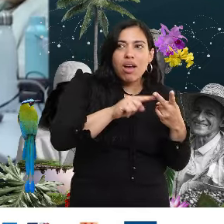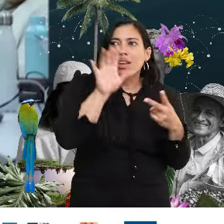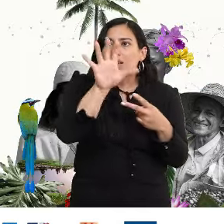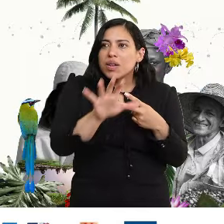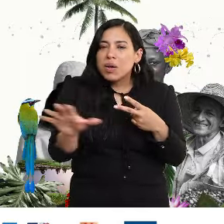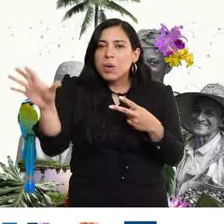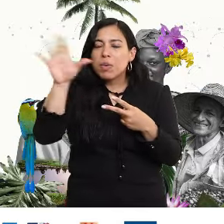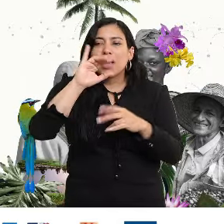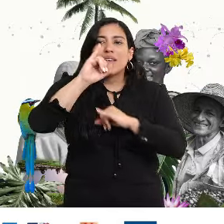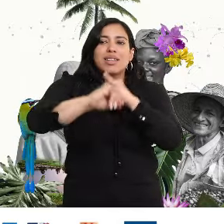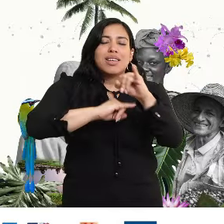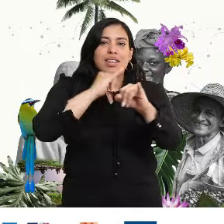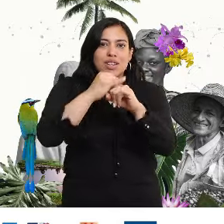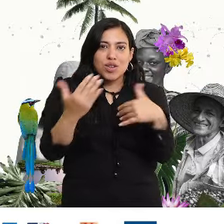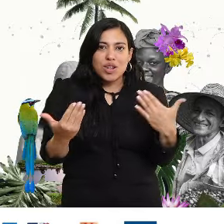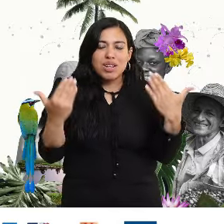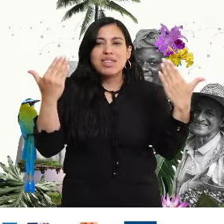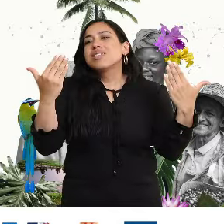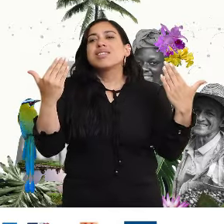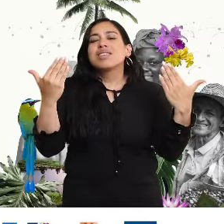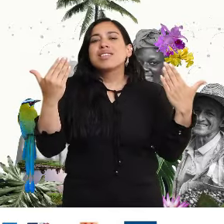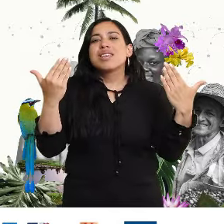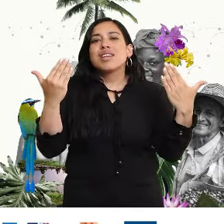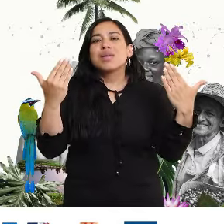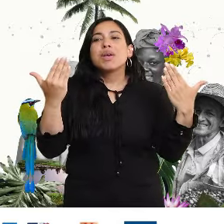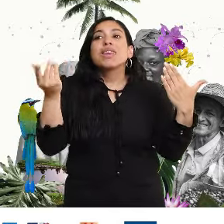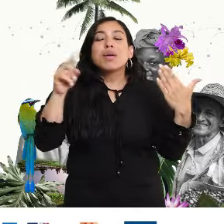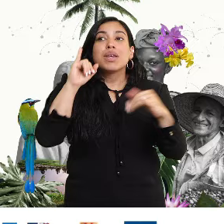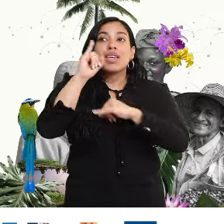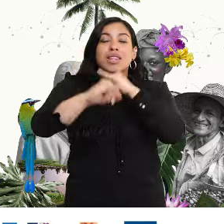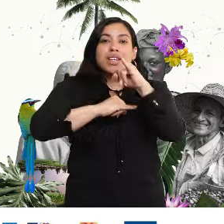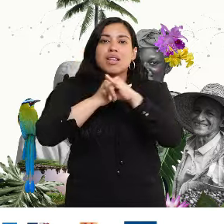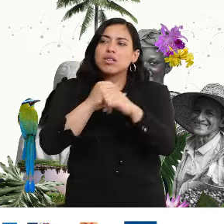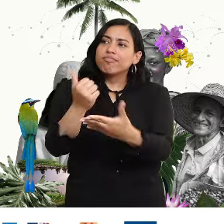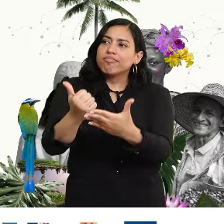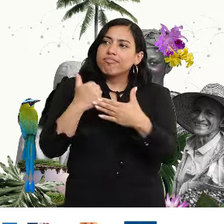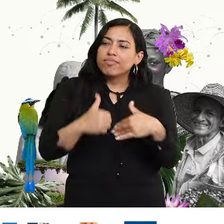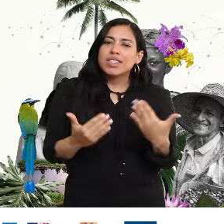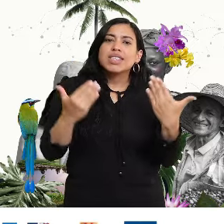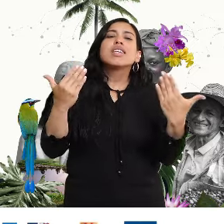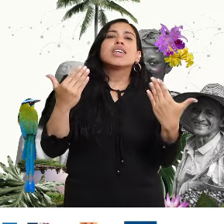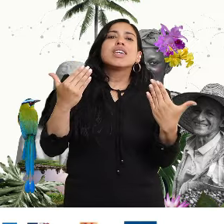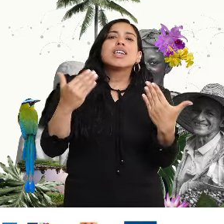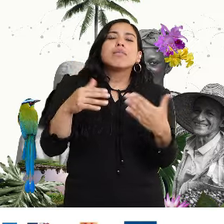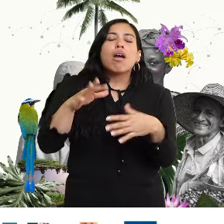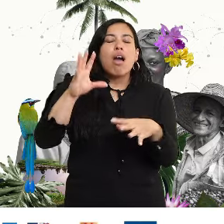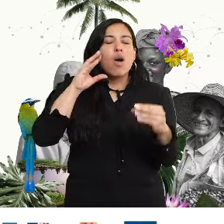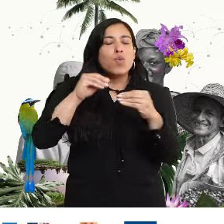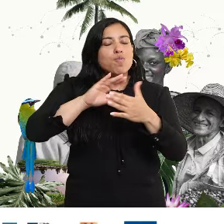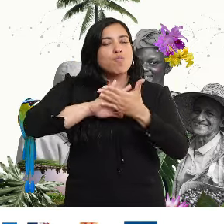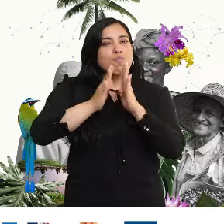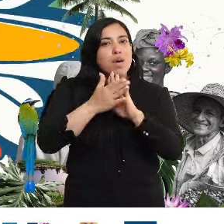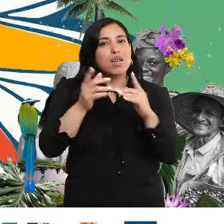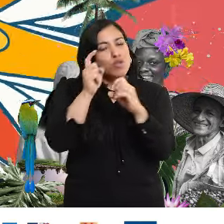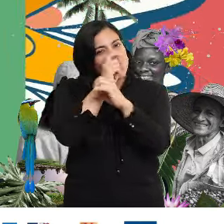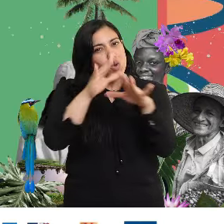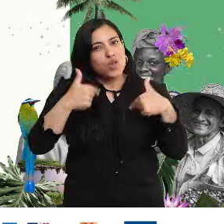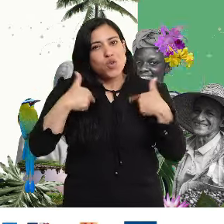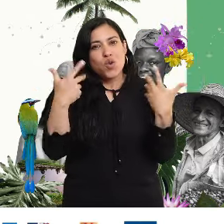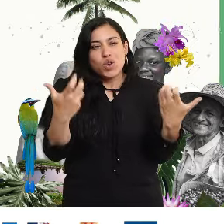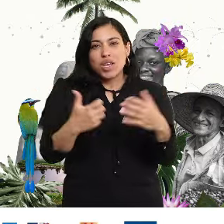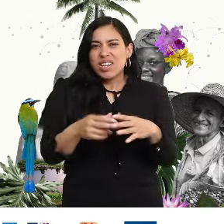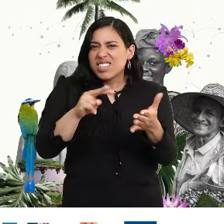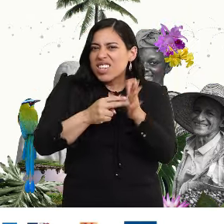lo nacional, pero inclusive hasta lo internacional, nos podría permitir lograr esa anhelada paz. Esa anhelada paz